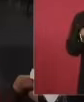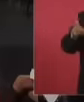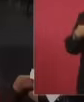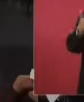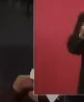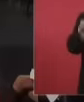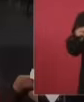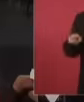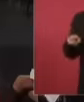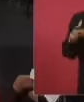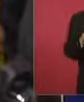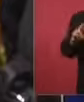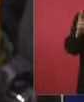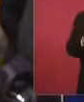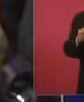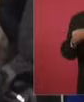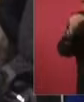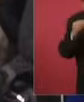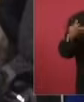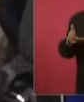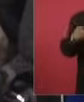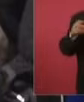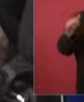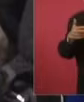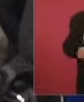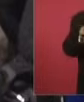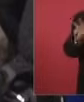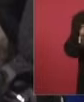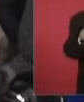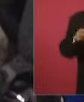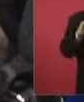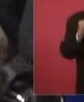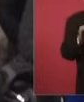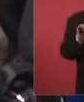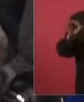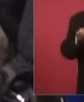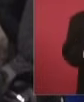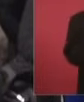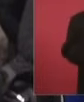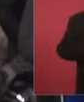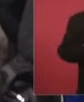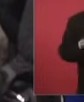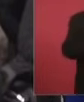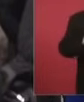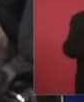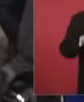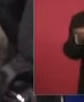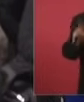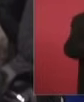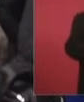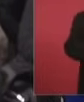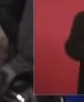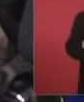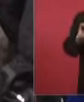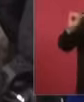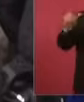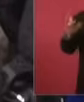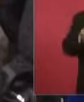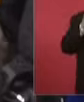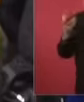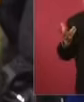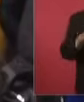los ataques de Loret. Eso es lo que les importa. Y rayan en lo ridículo. Veamos este palero cómo le pone